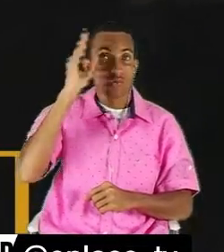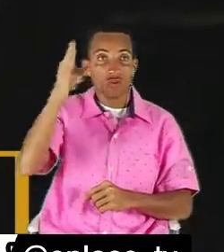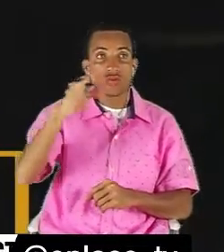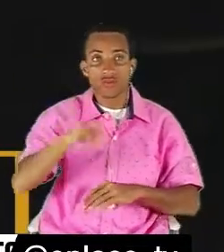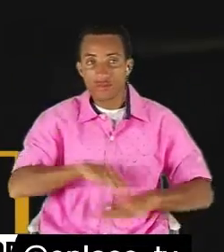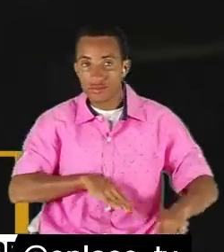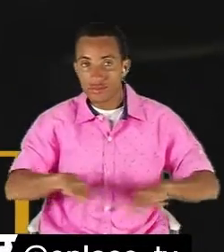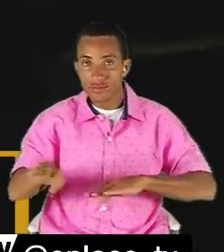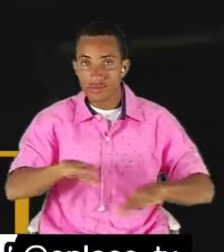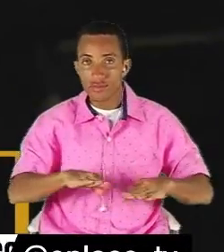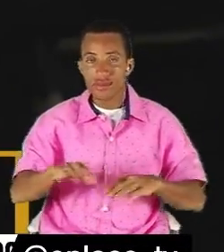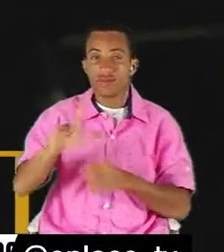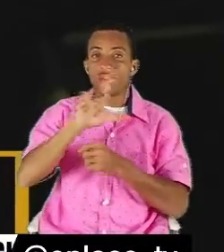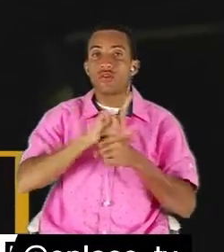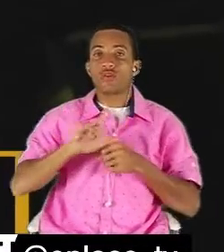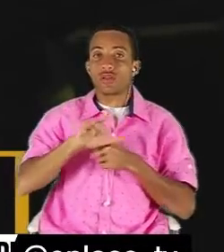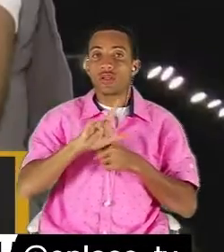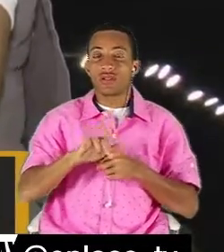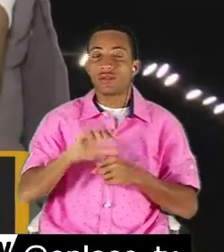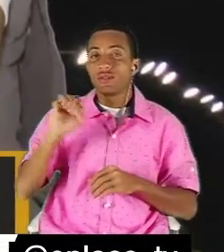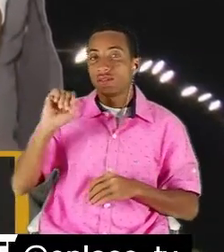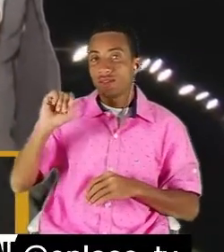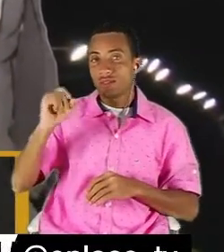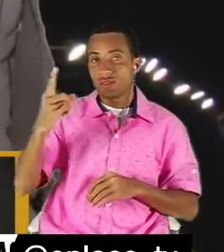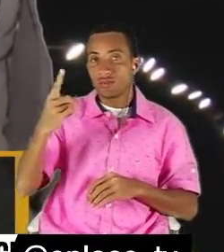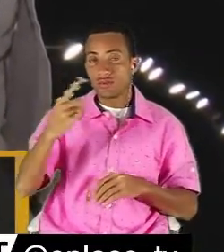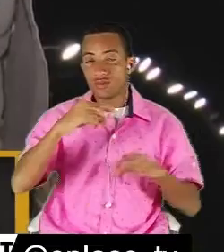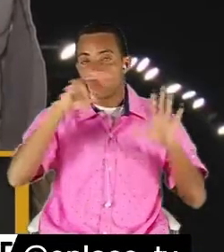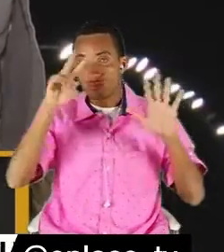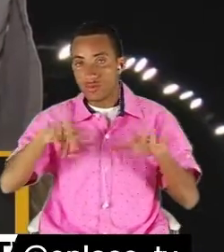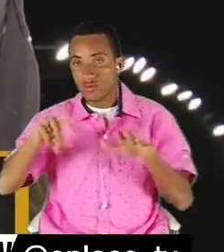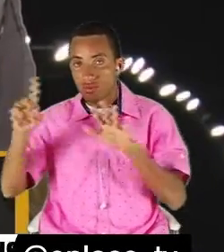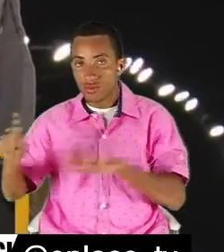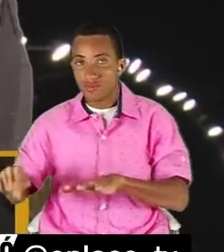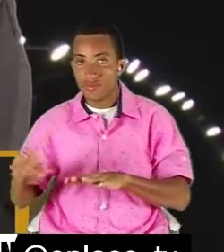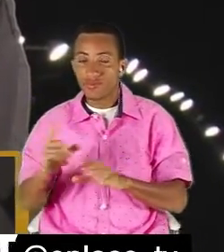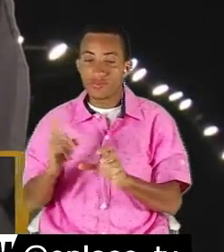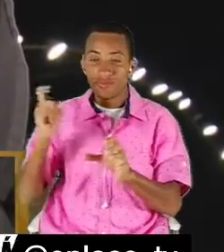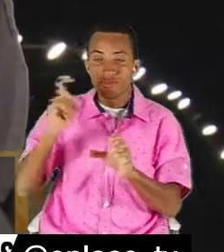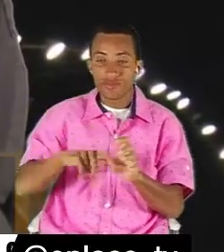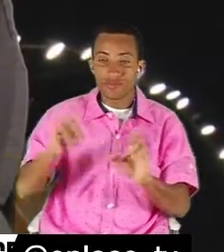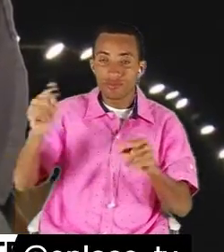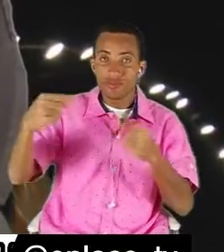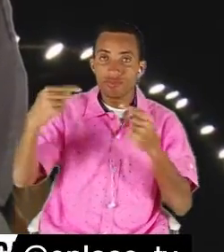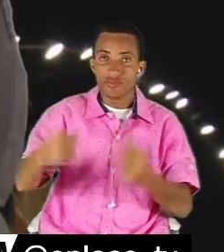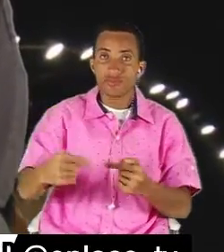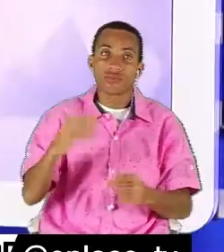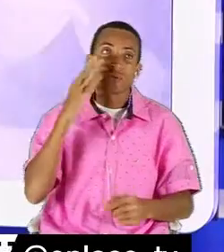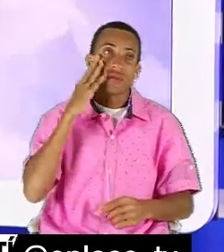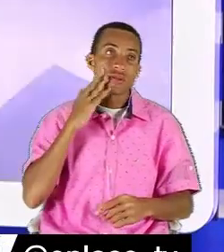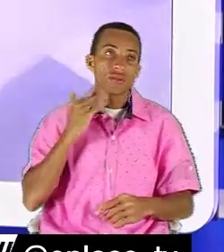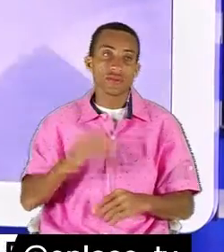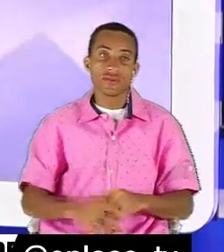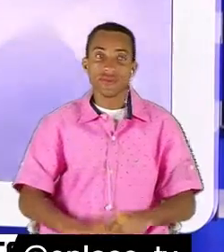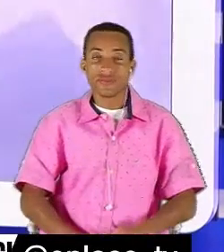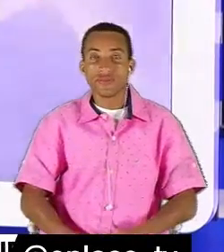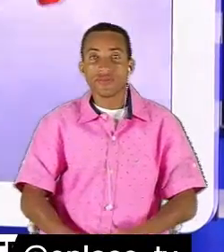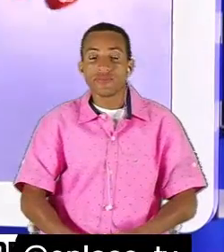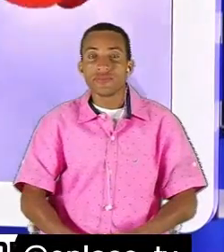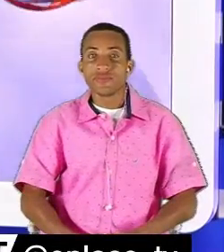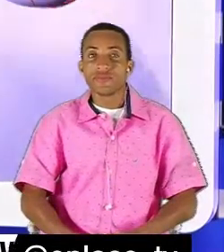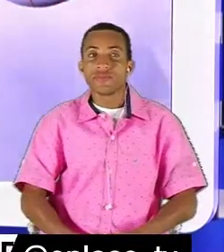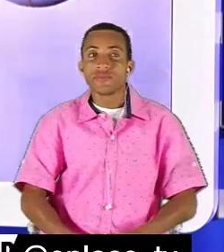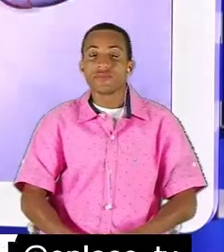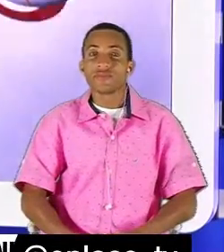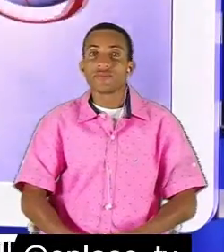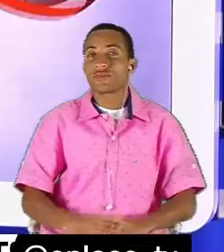patinaje local. Desde el segundo semestre de este año, Andrea entrará a competir en la categoría juvenil. Hablemos